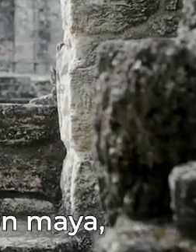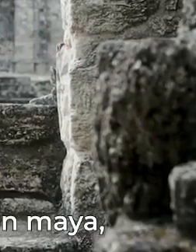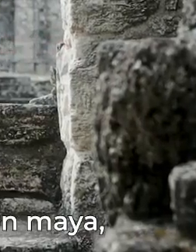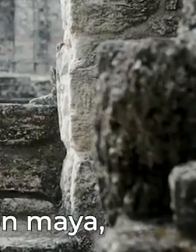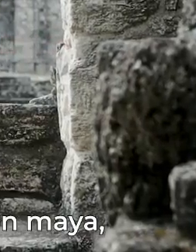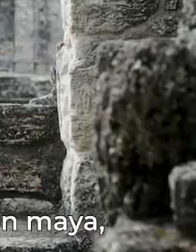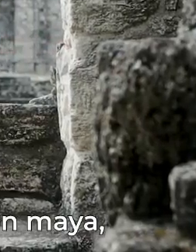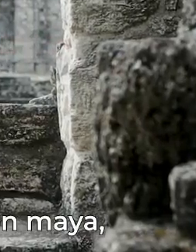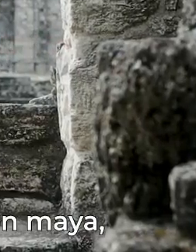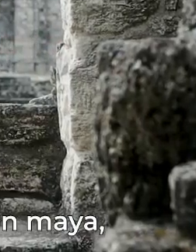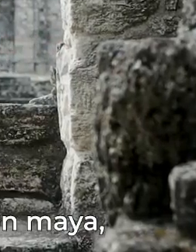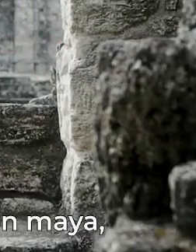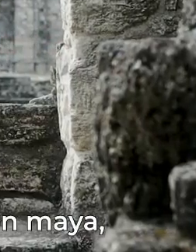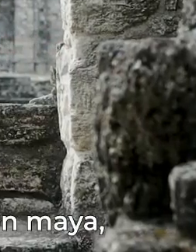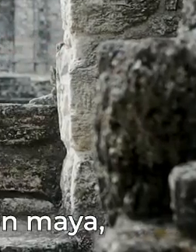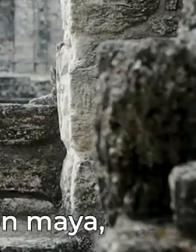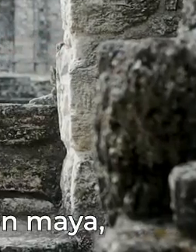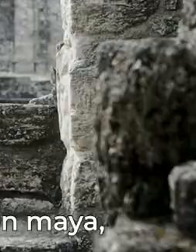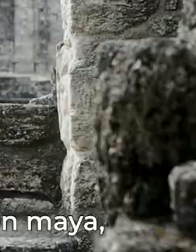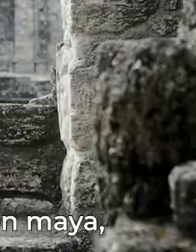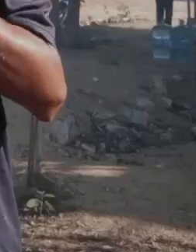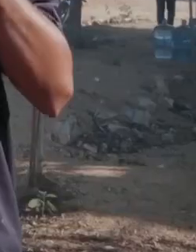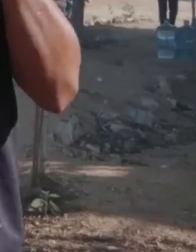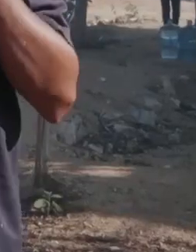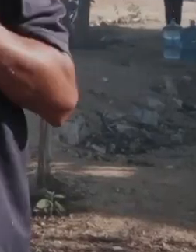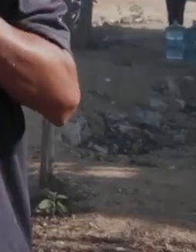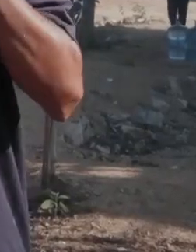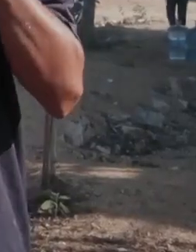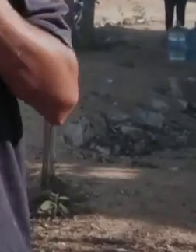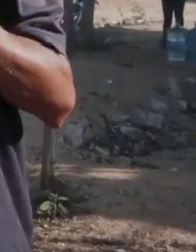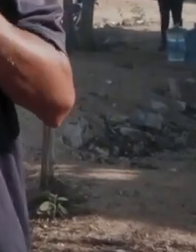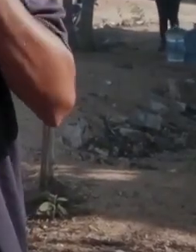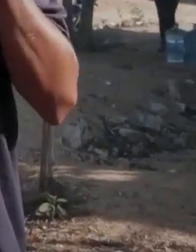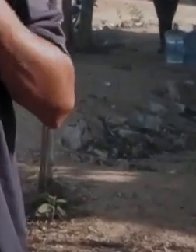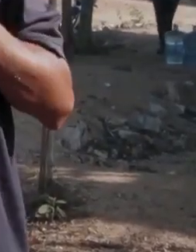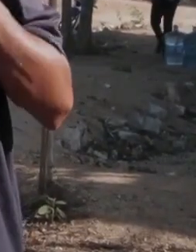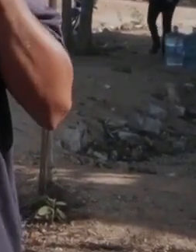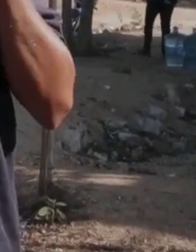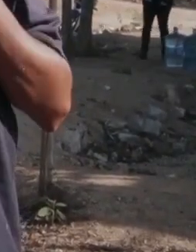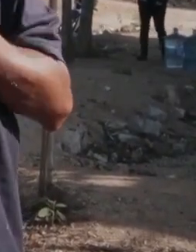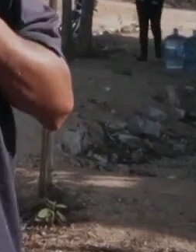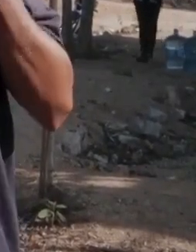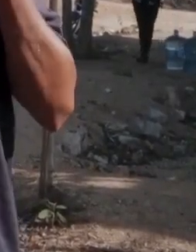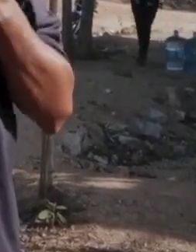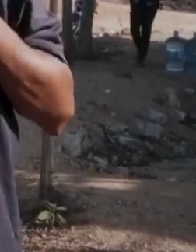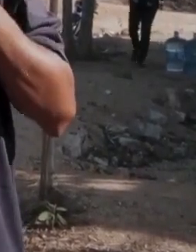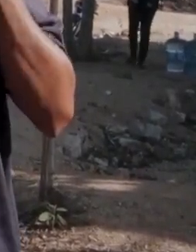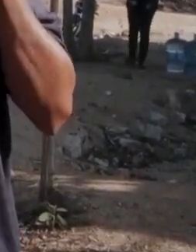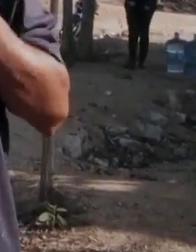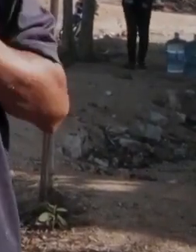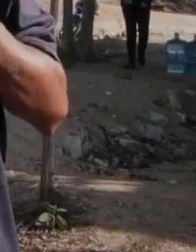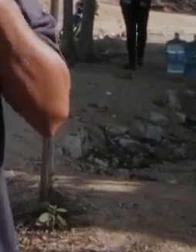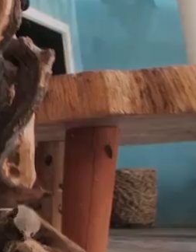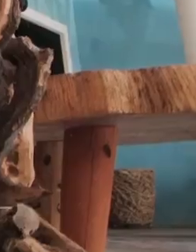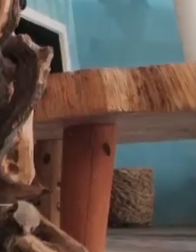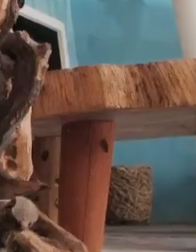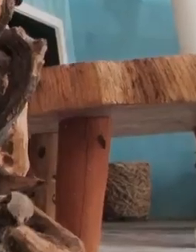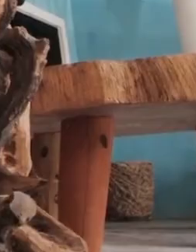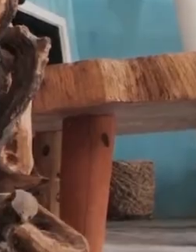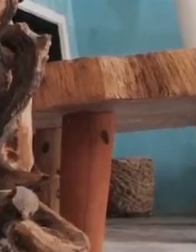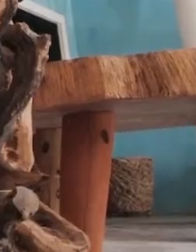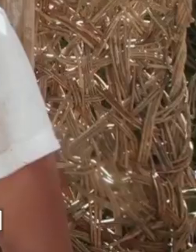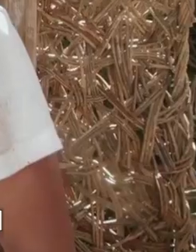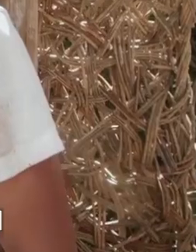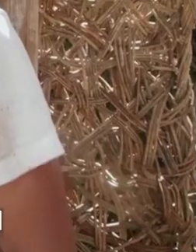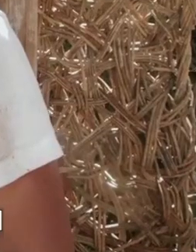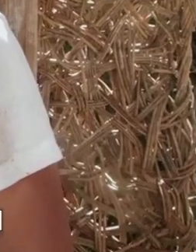mundo simbólico de la gran civilización maya, que sigue viva en las comunidades que mantienen viva la presencia, la